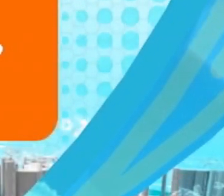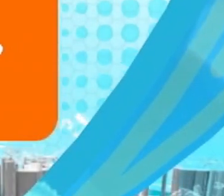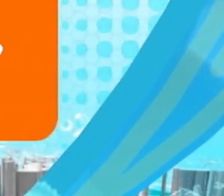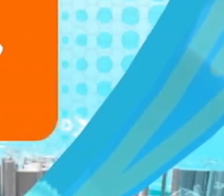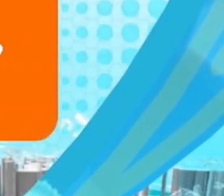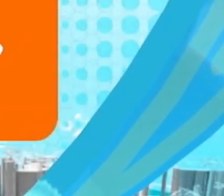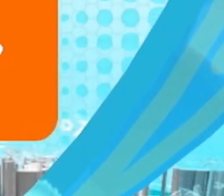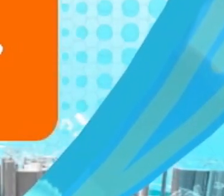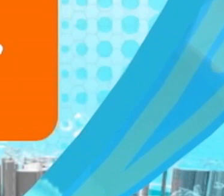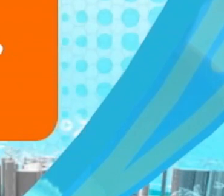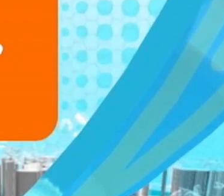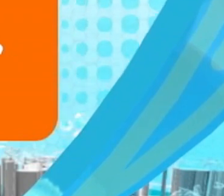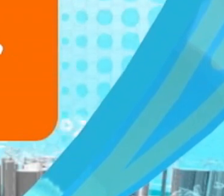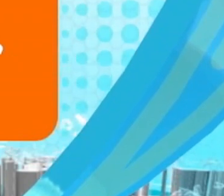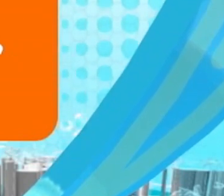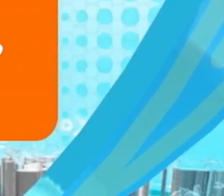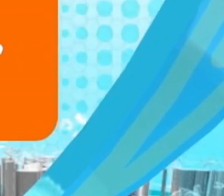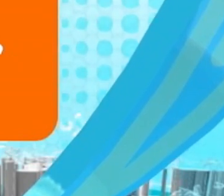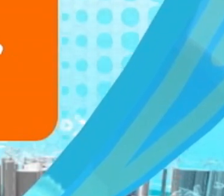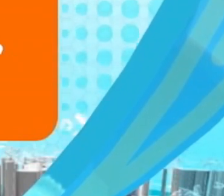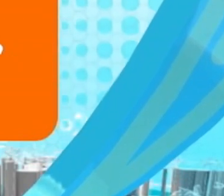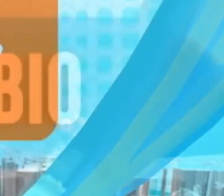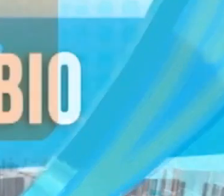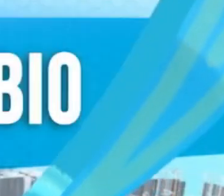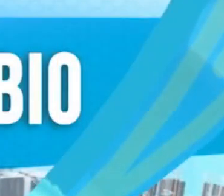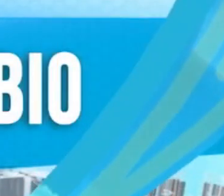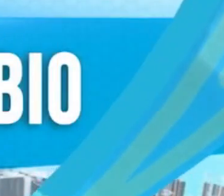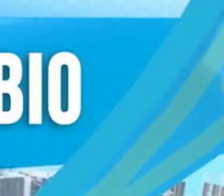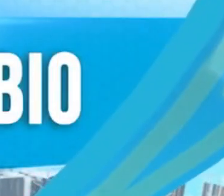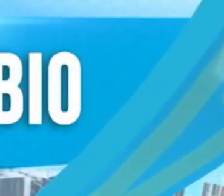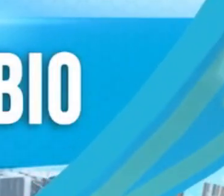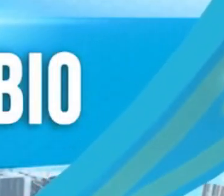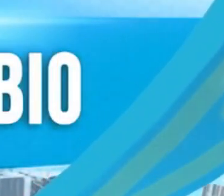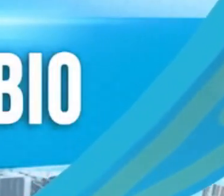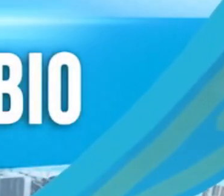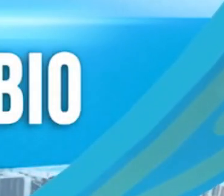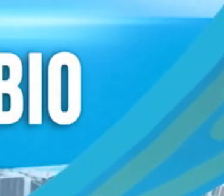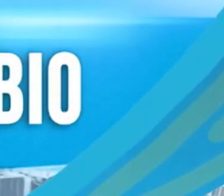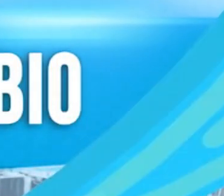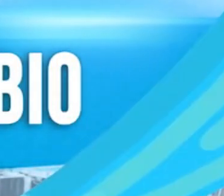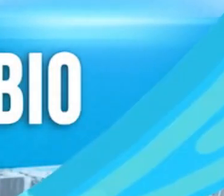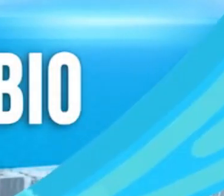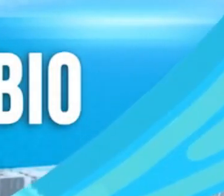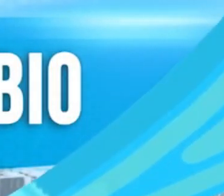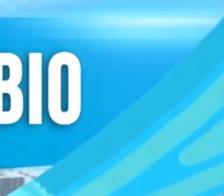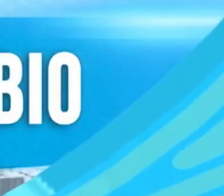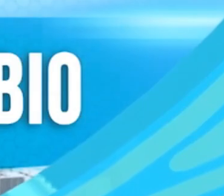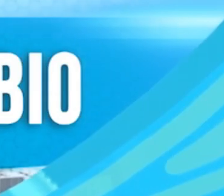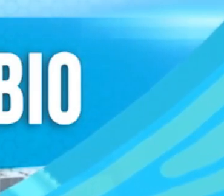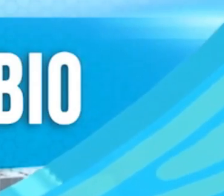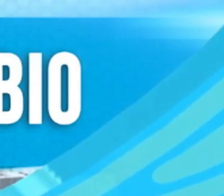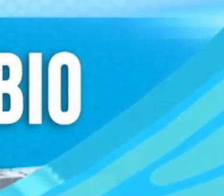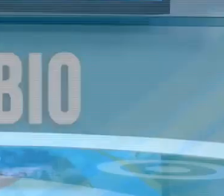El valor de referencia del dólar para la venta, 595 colones con 21